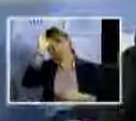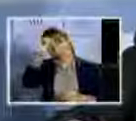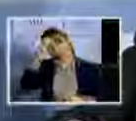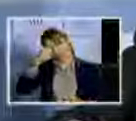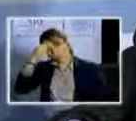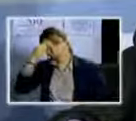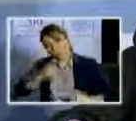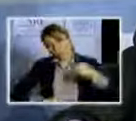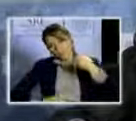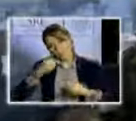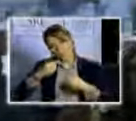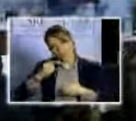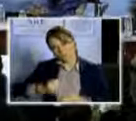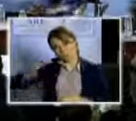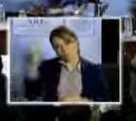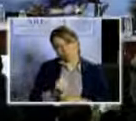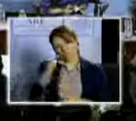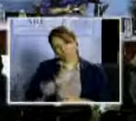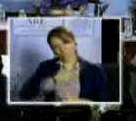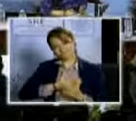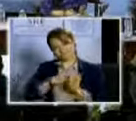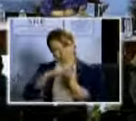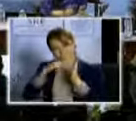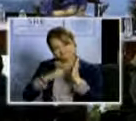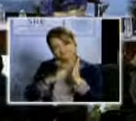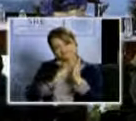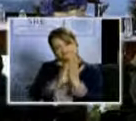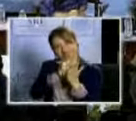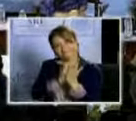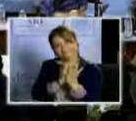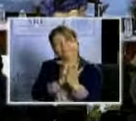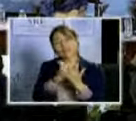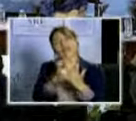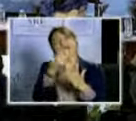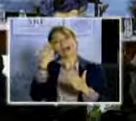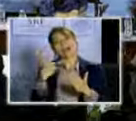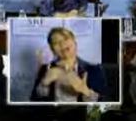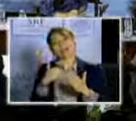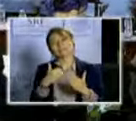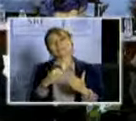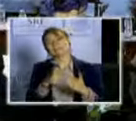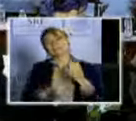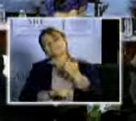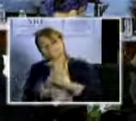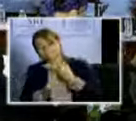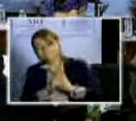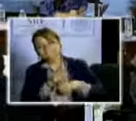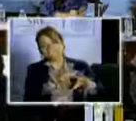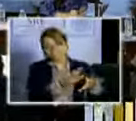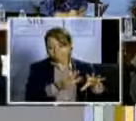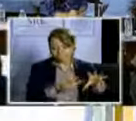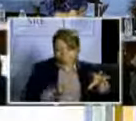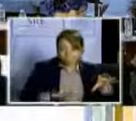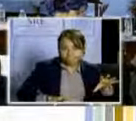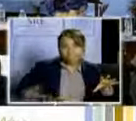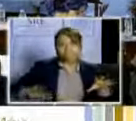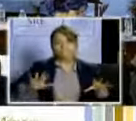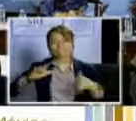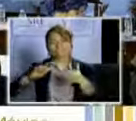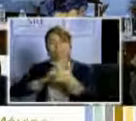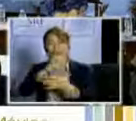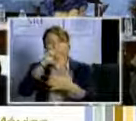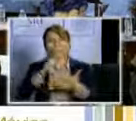sea. La cantidad de conflictos territoriales que existen en la región, que con todo seguimos